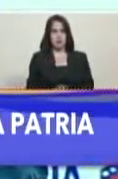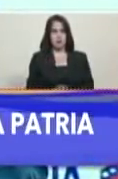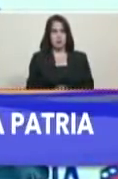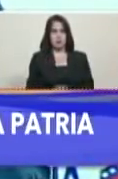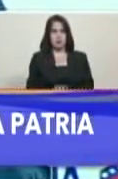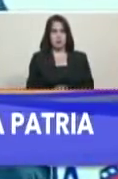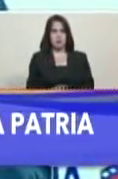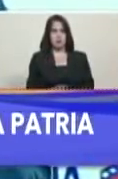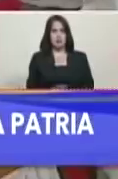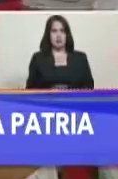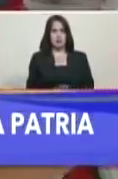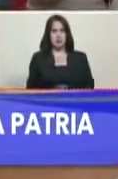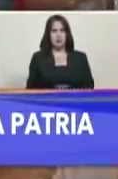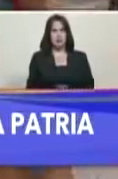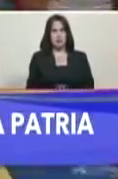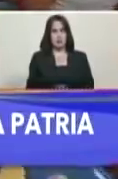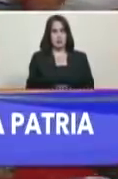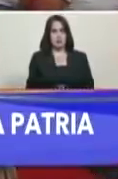Gobierno.